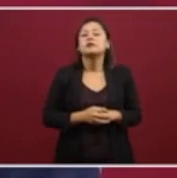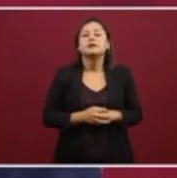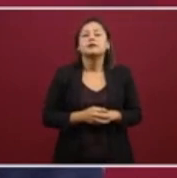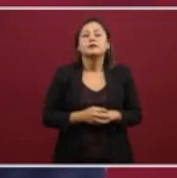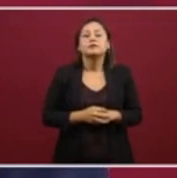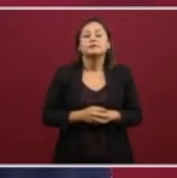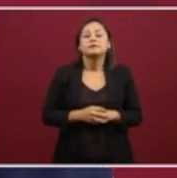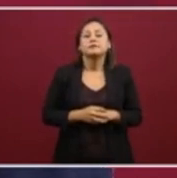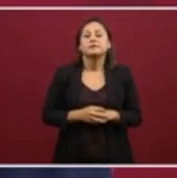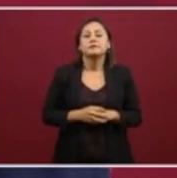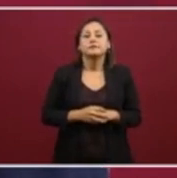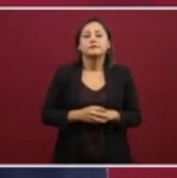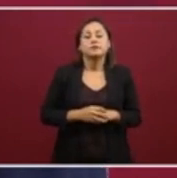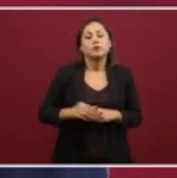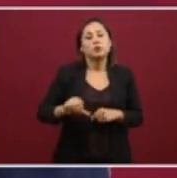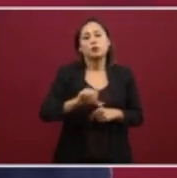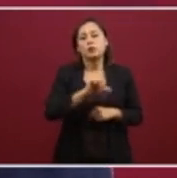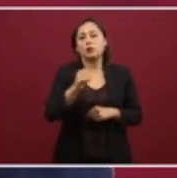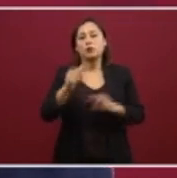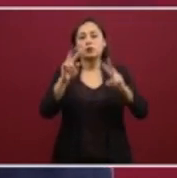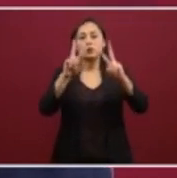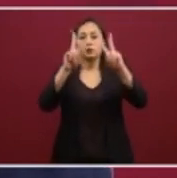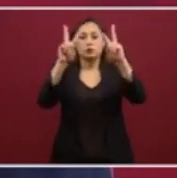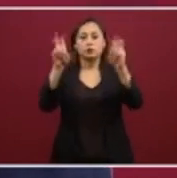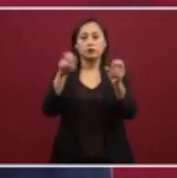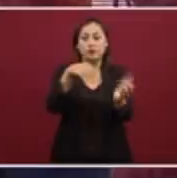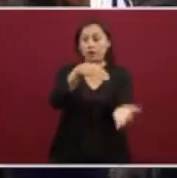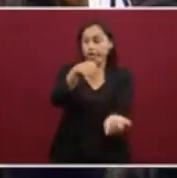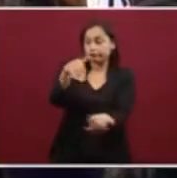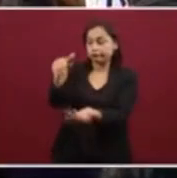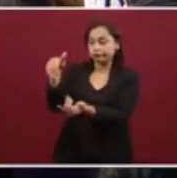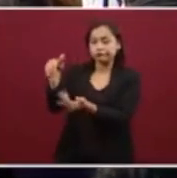acerca de lo de la recaudación,